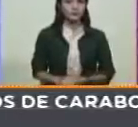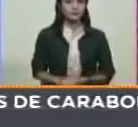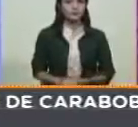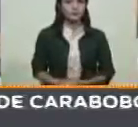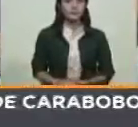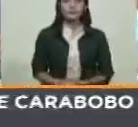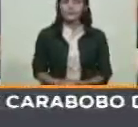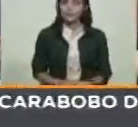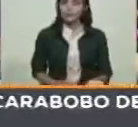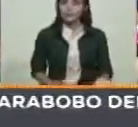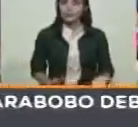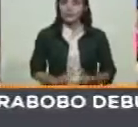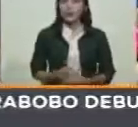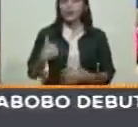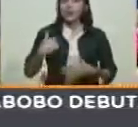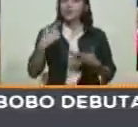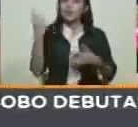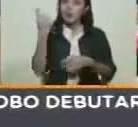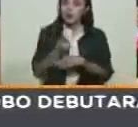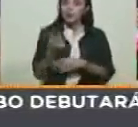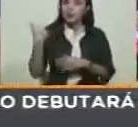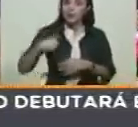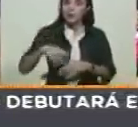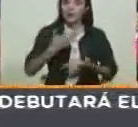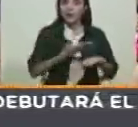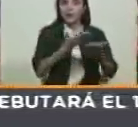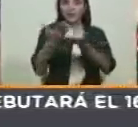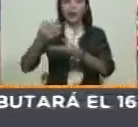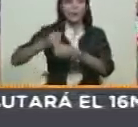tenemos que hacer una donación de paraguas